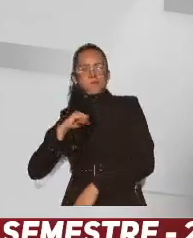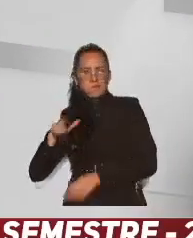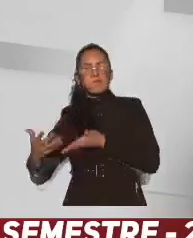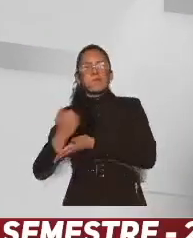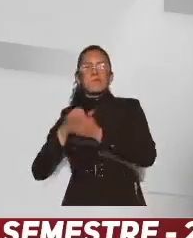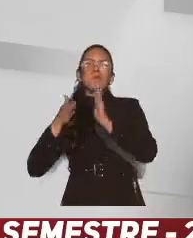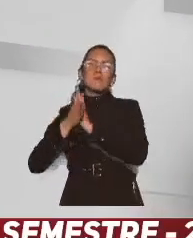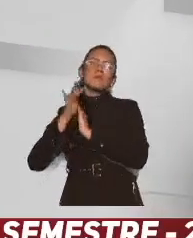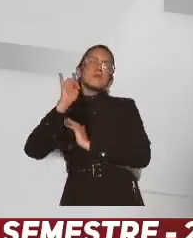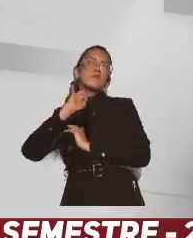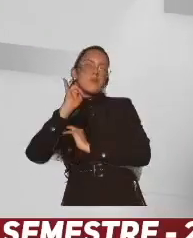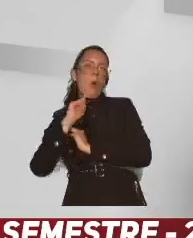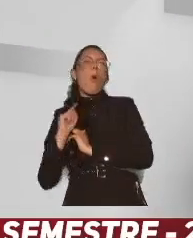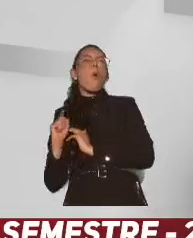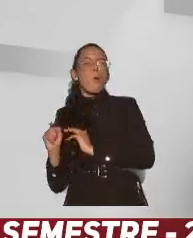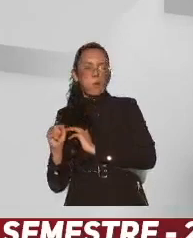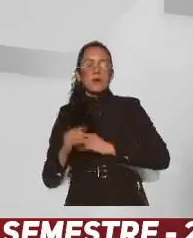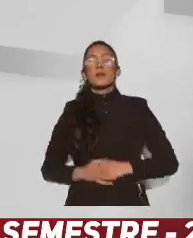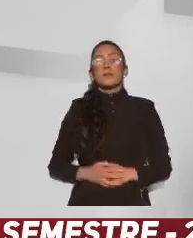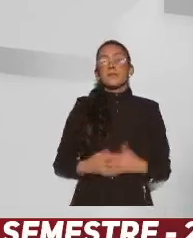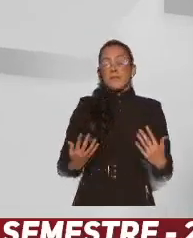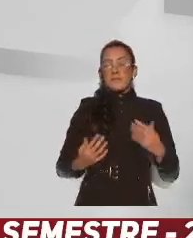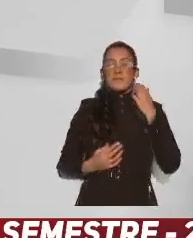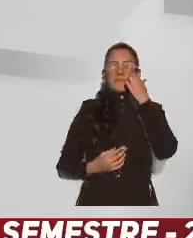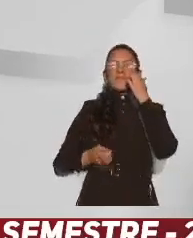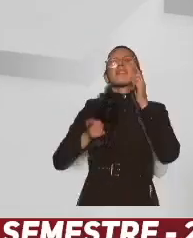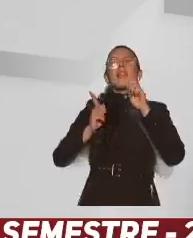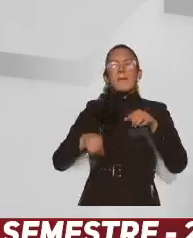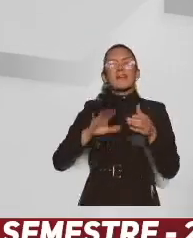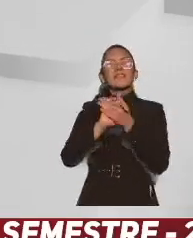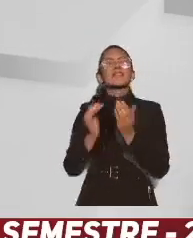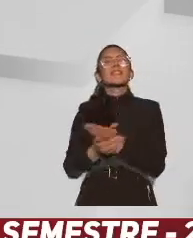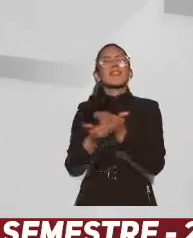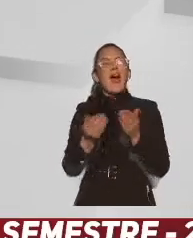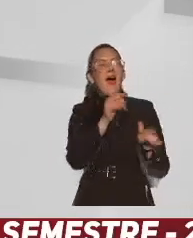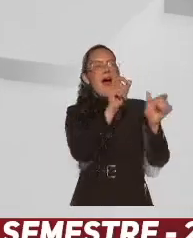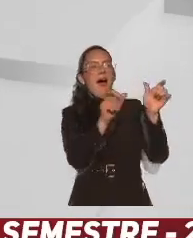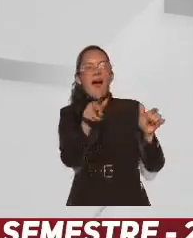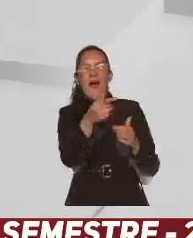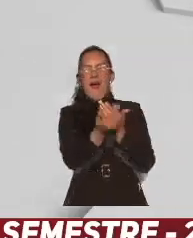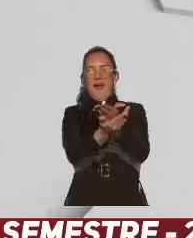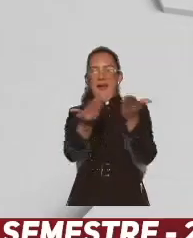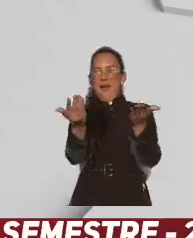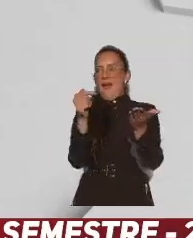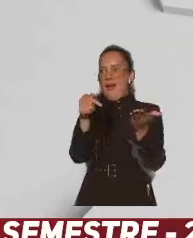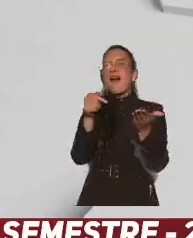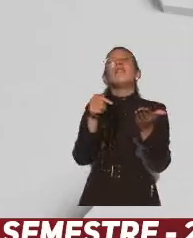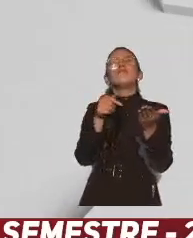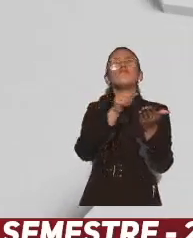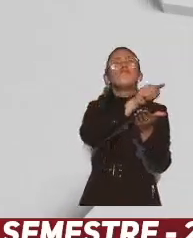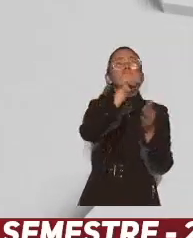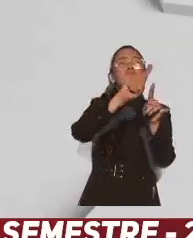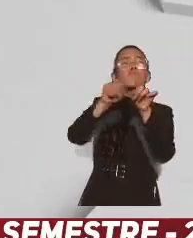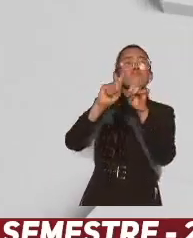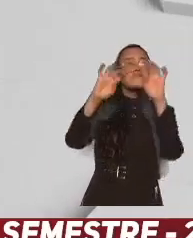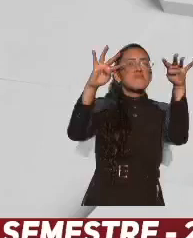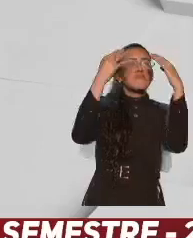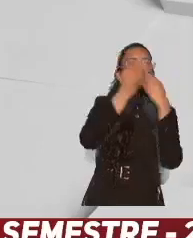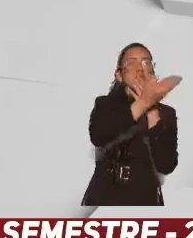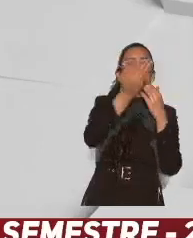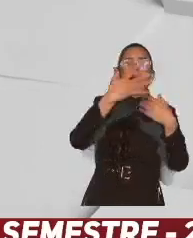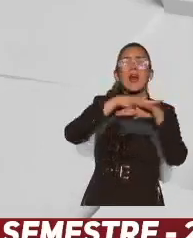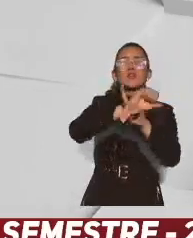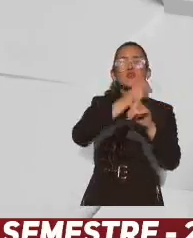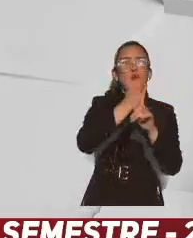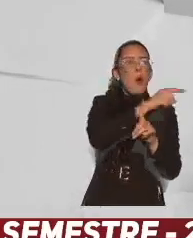de cuentas del Ejército Nacional. Saludamos al personal de la institución que se encuentra conectado a través de todas las redes sociales.